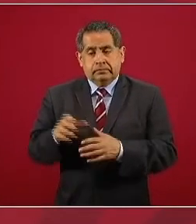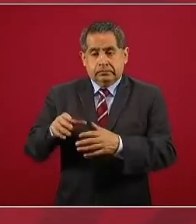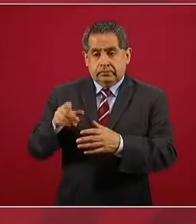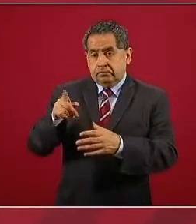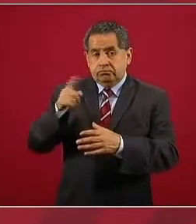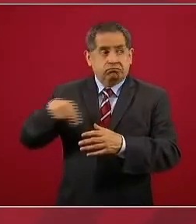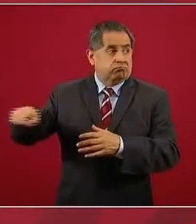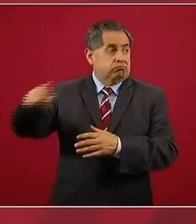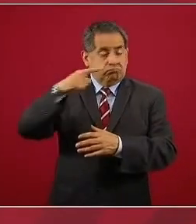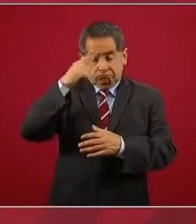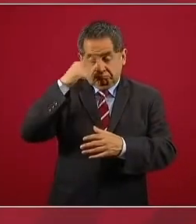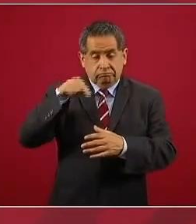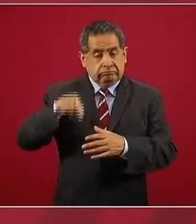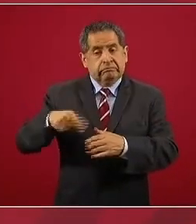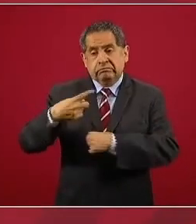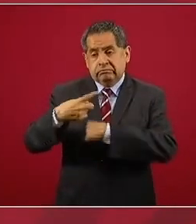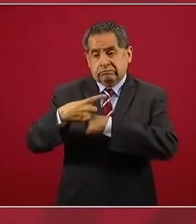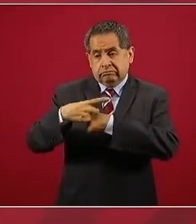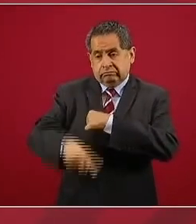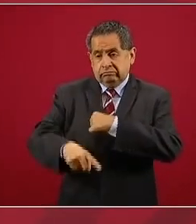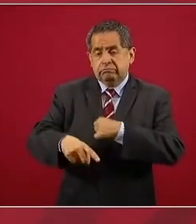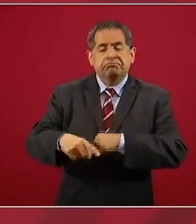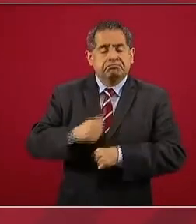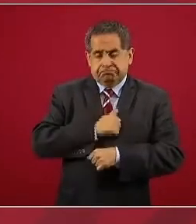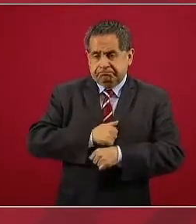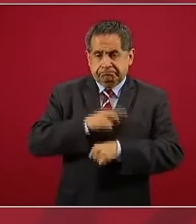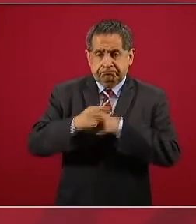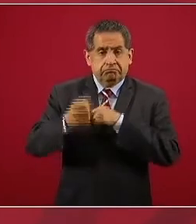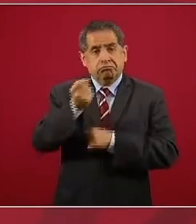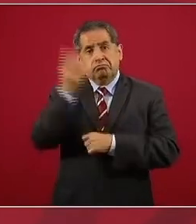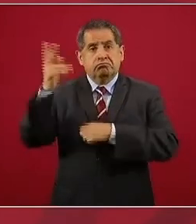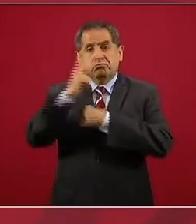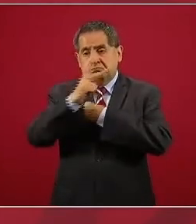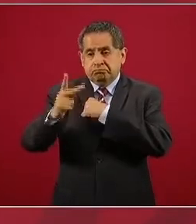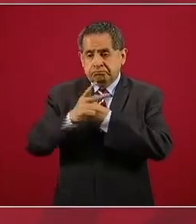considerado dañino en algunos países.